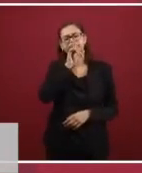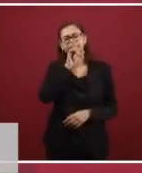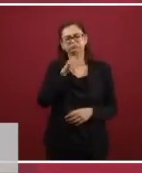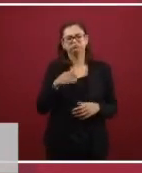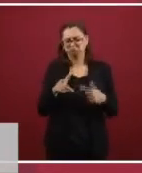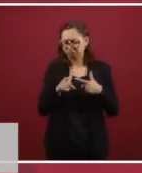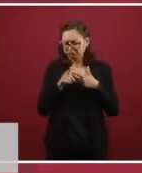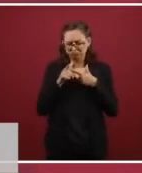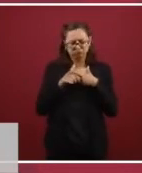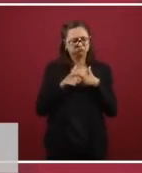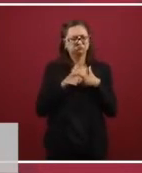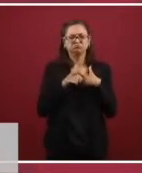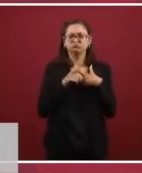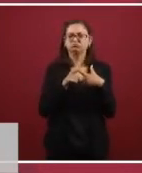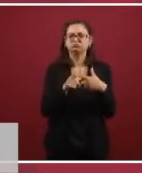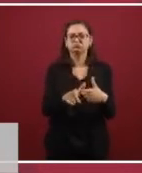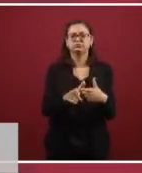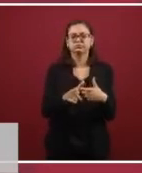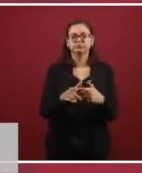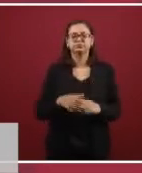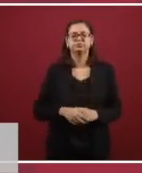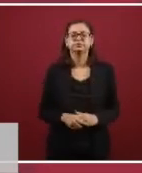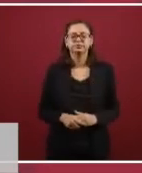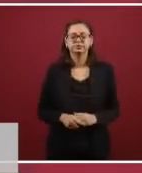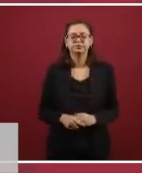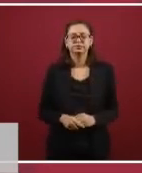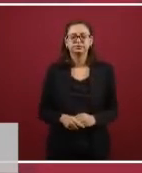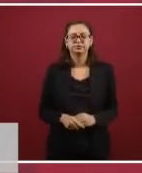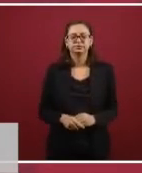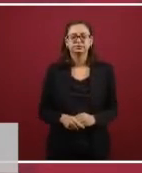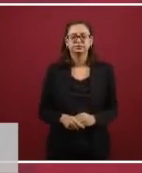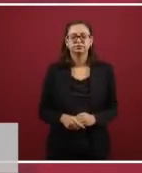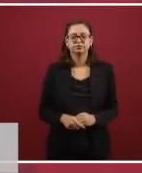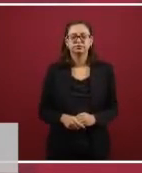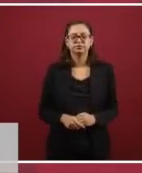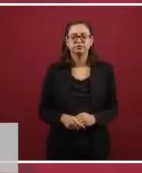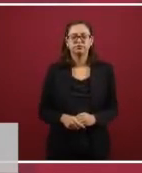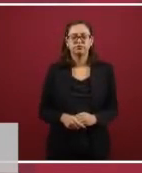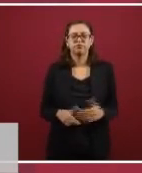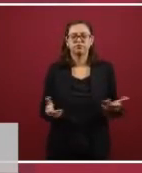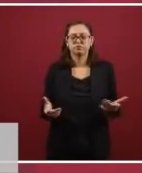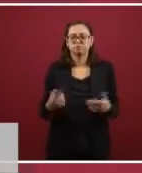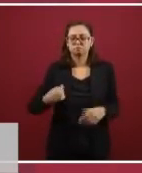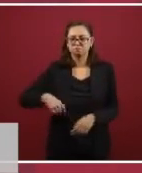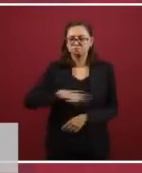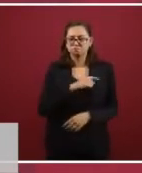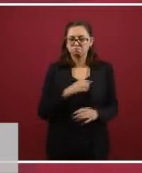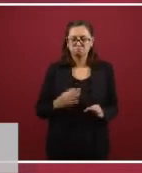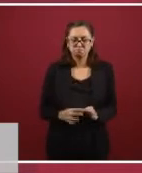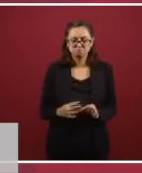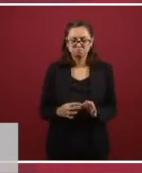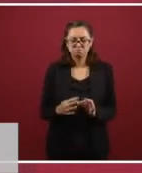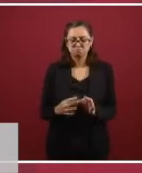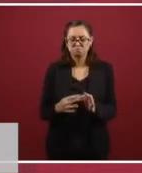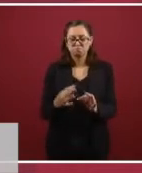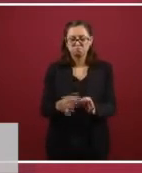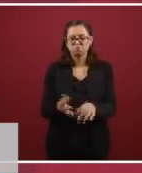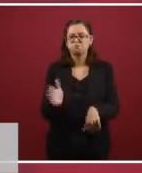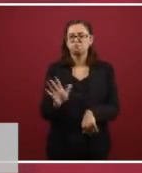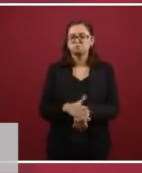El 2 de septiembre el presidente visitará Hermosillo, Sonora, como parte de la atención de los temas de seguridad en este estado.